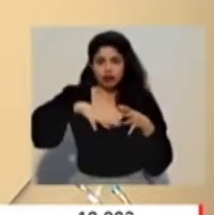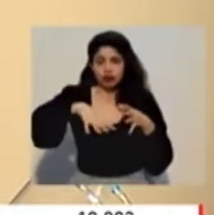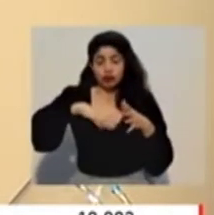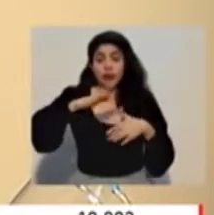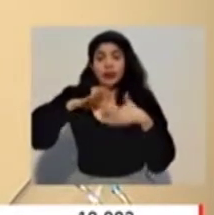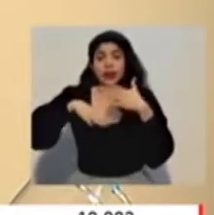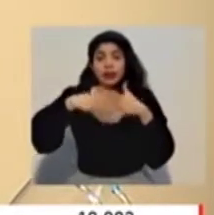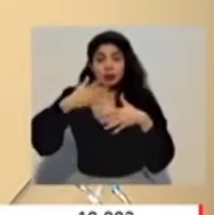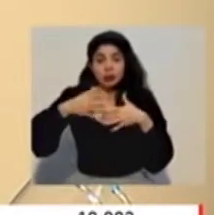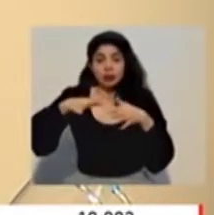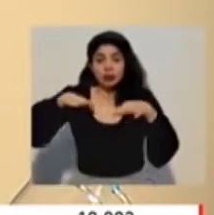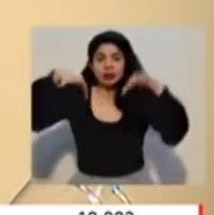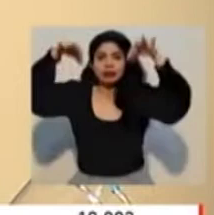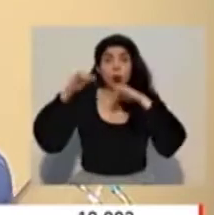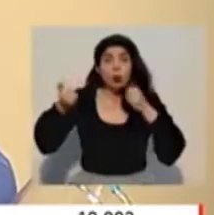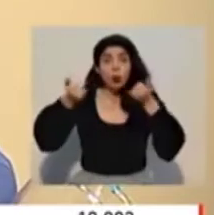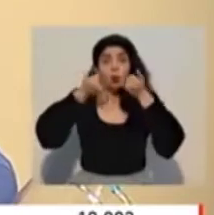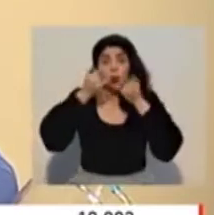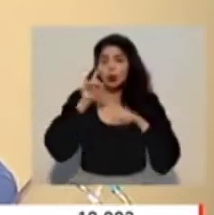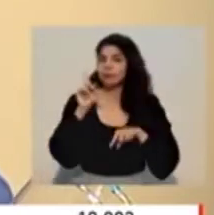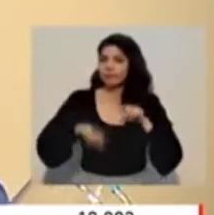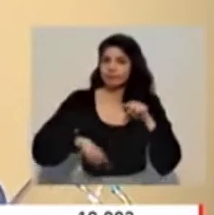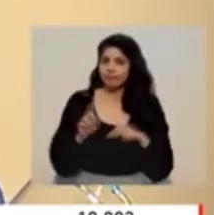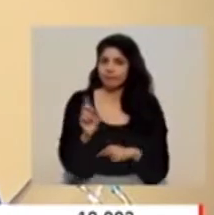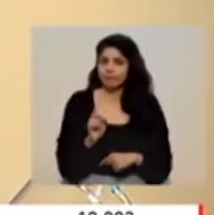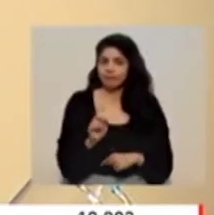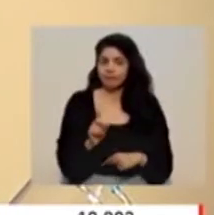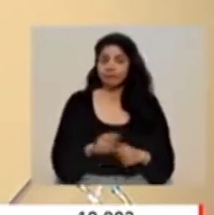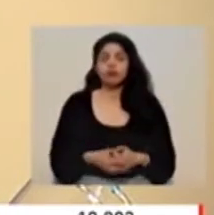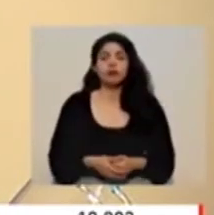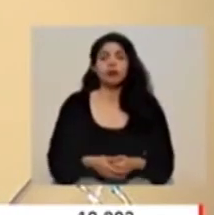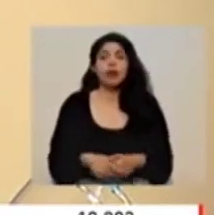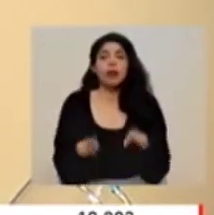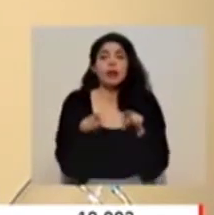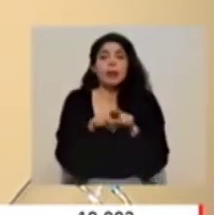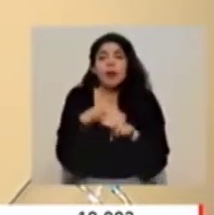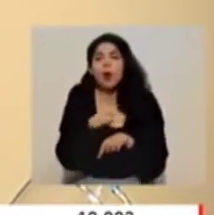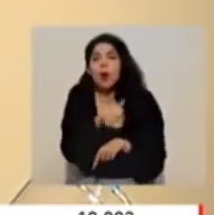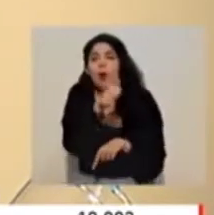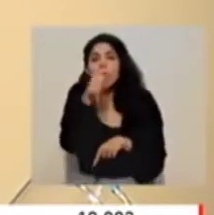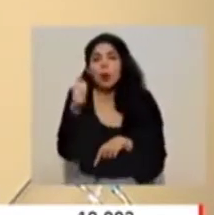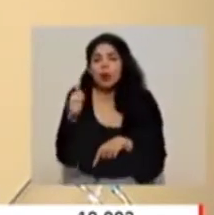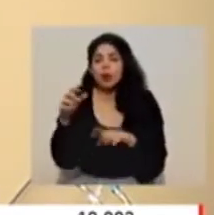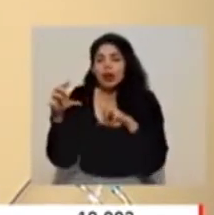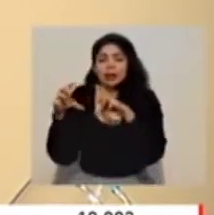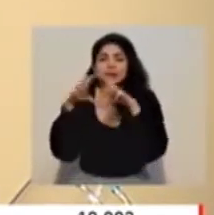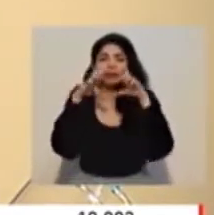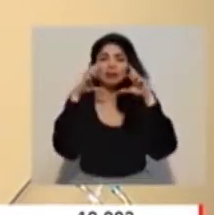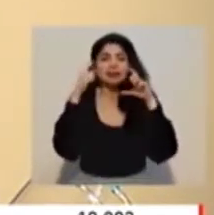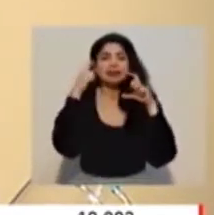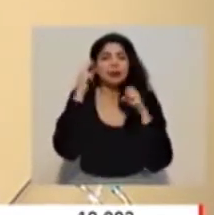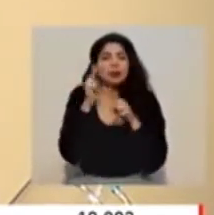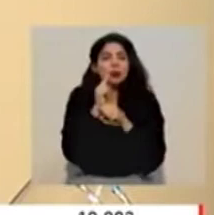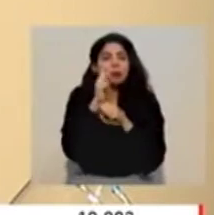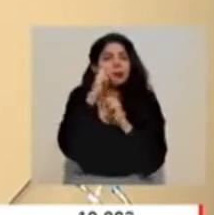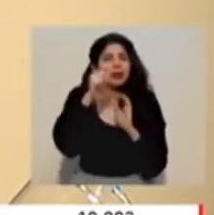tenderla al sol. También están estas otras que son las quirúrgicas,